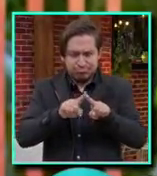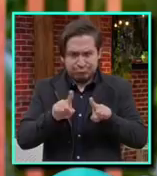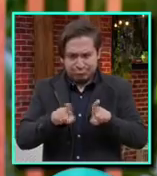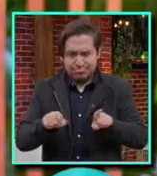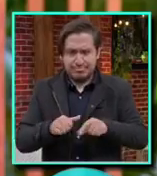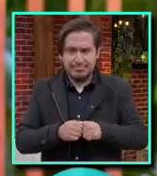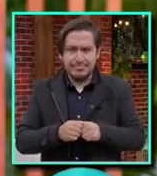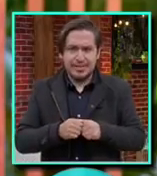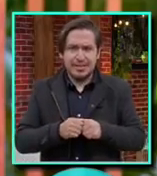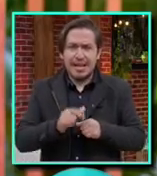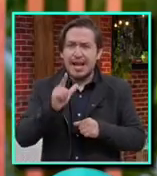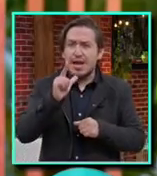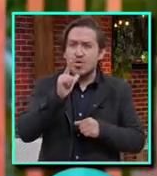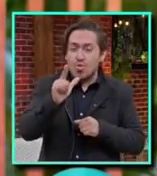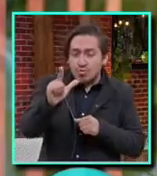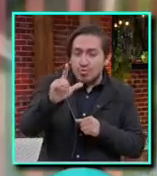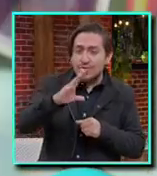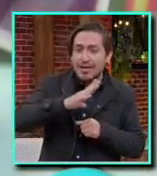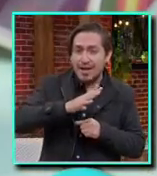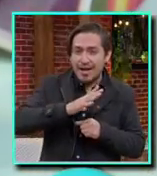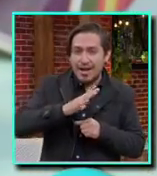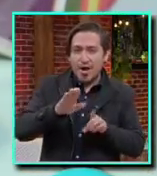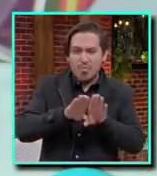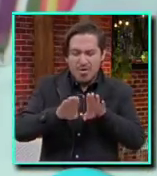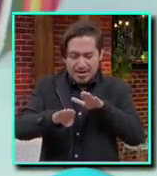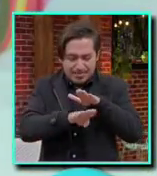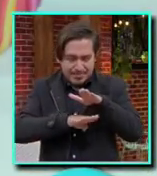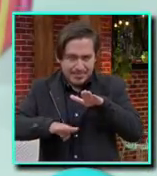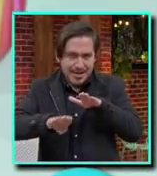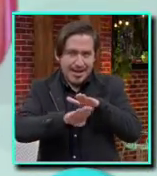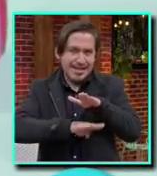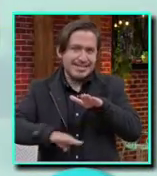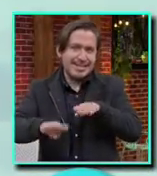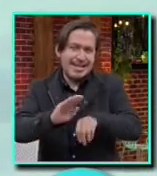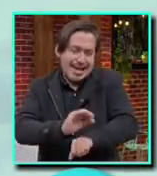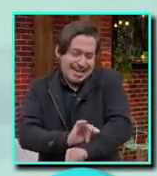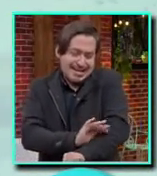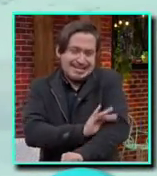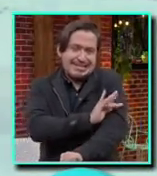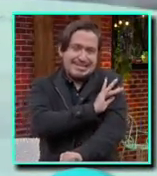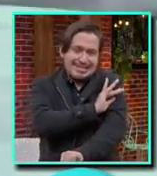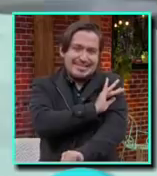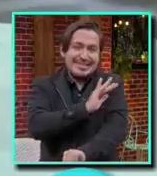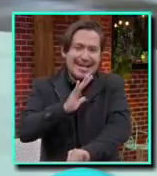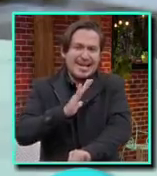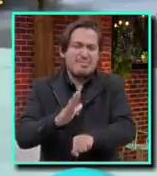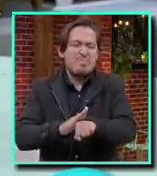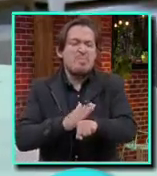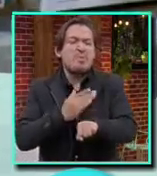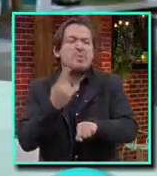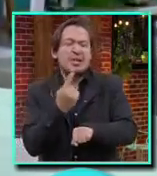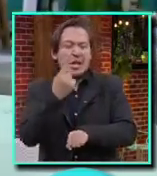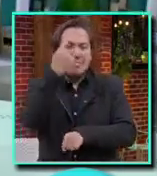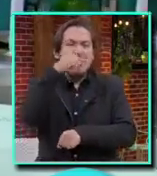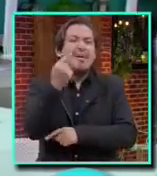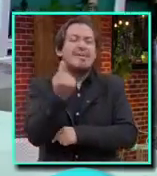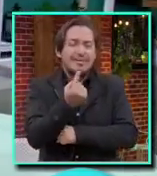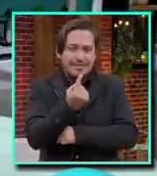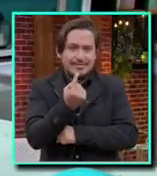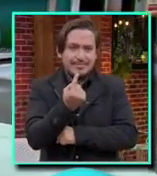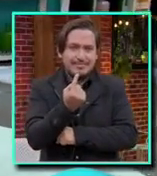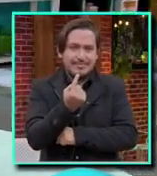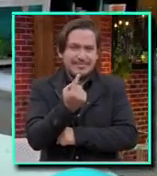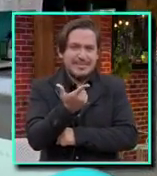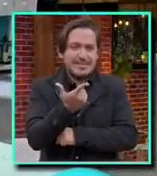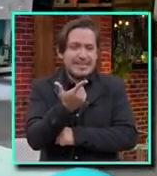que hay atrás de todo eso. La base, la energía. La base y la energía. El para qué. El para qué. Entonces, ¿qué quiere decir